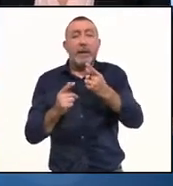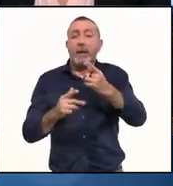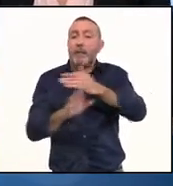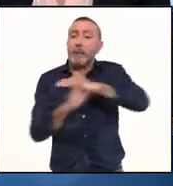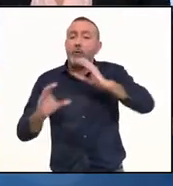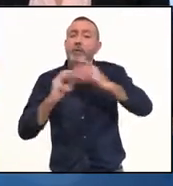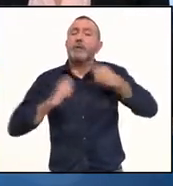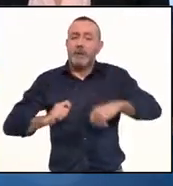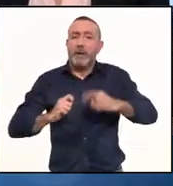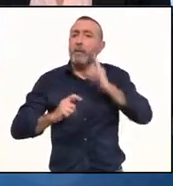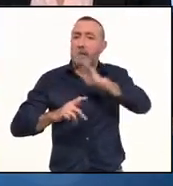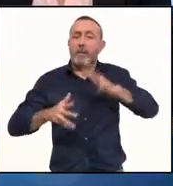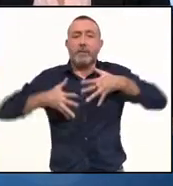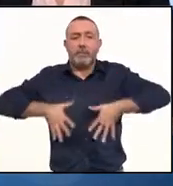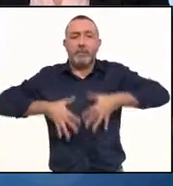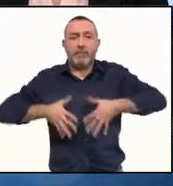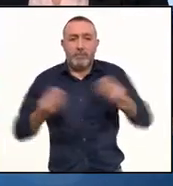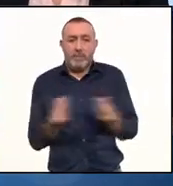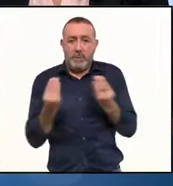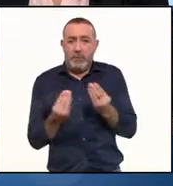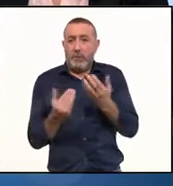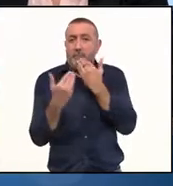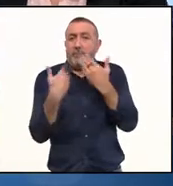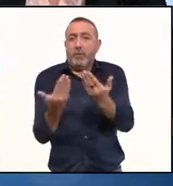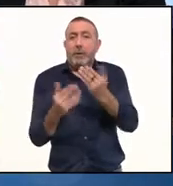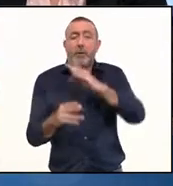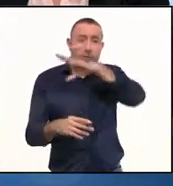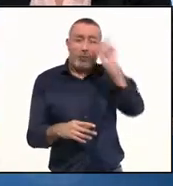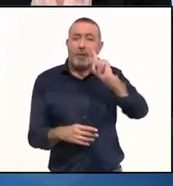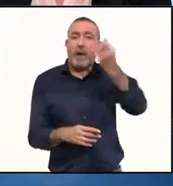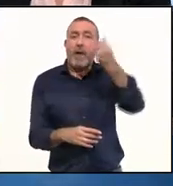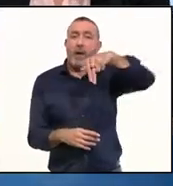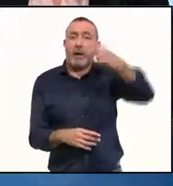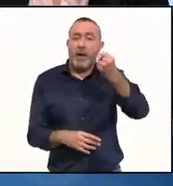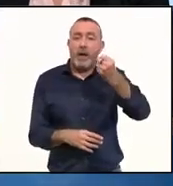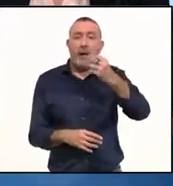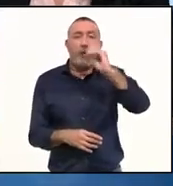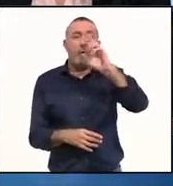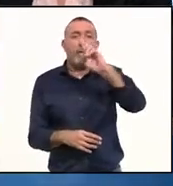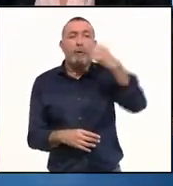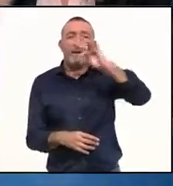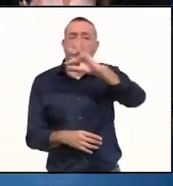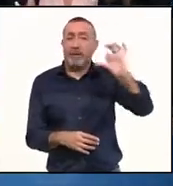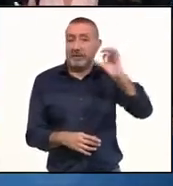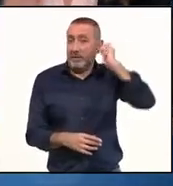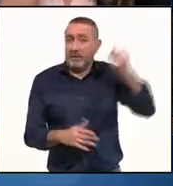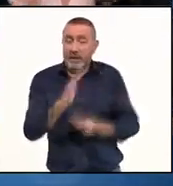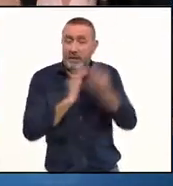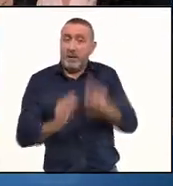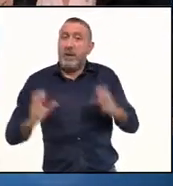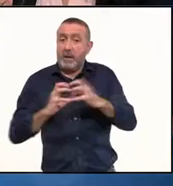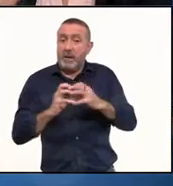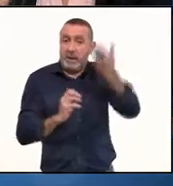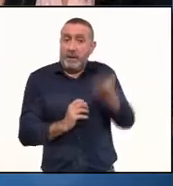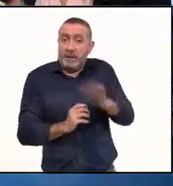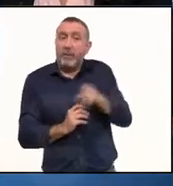interiorizando yo creo que podemos recordar el caso de ana orantes andaluz asesinada en granada que fue el punto de